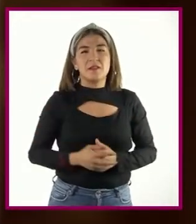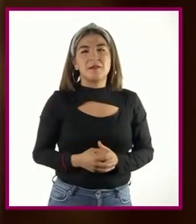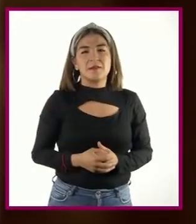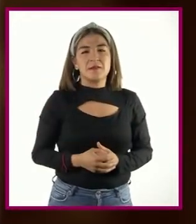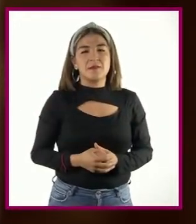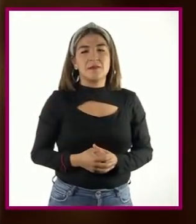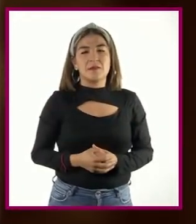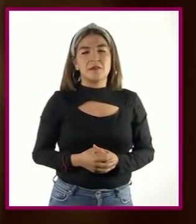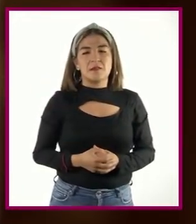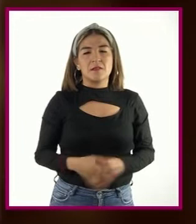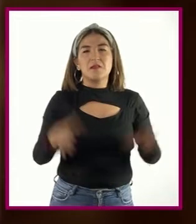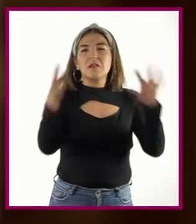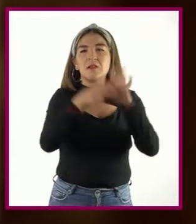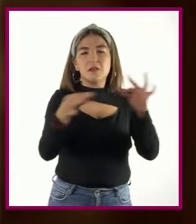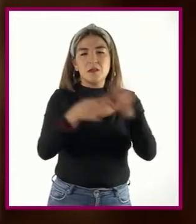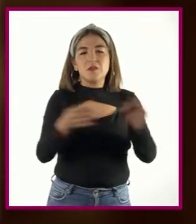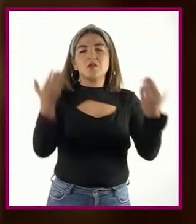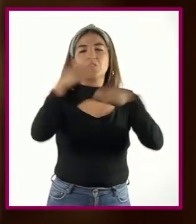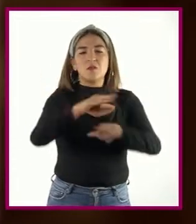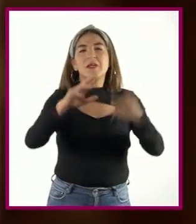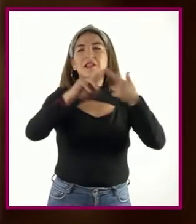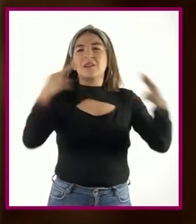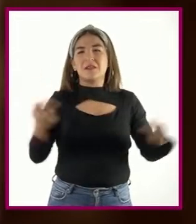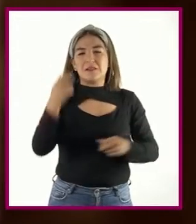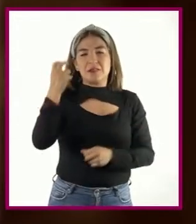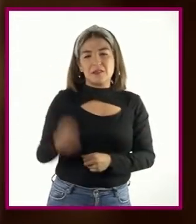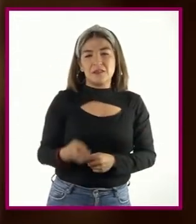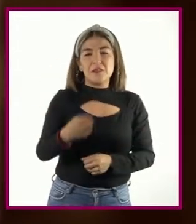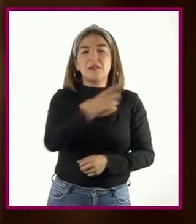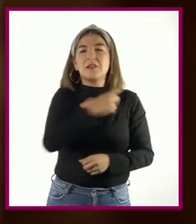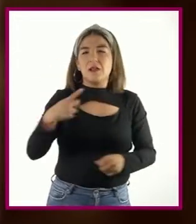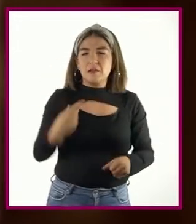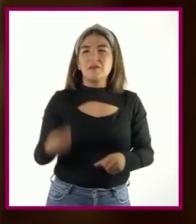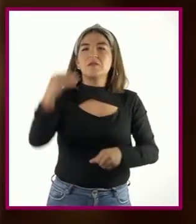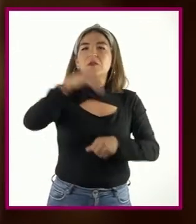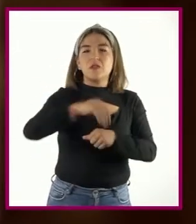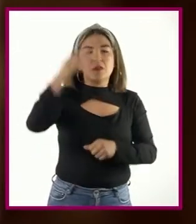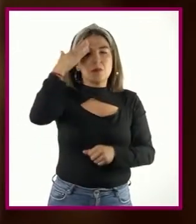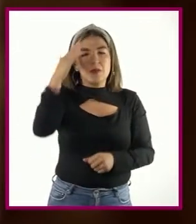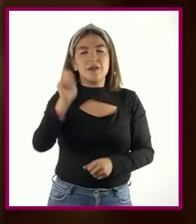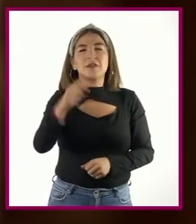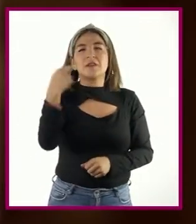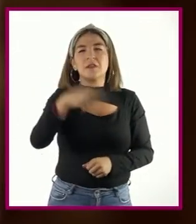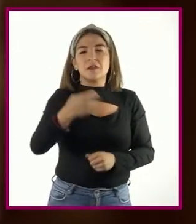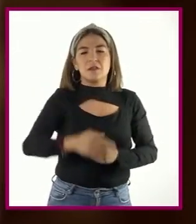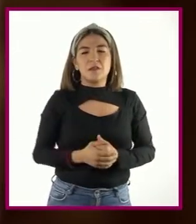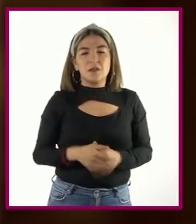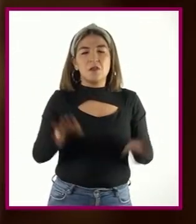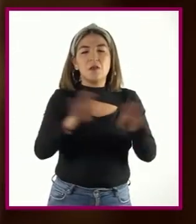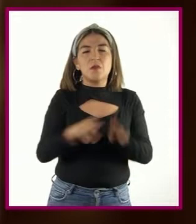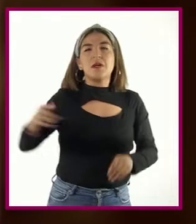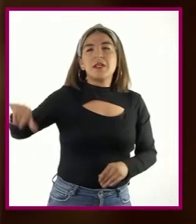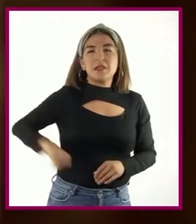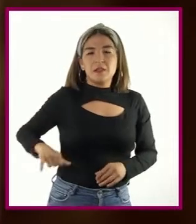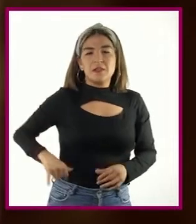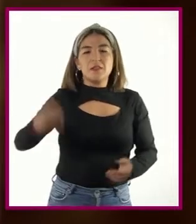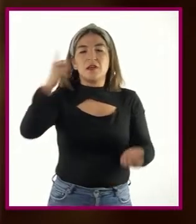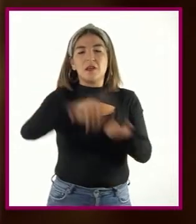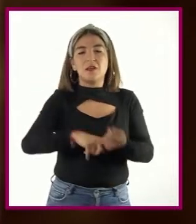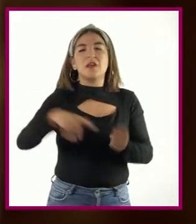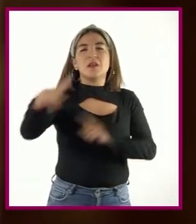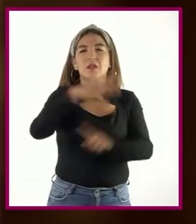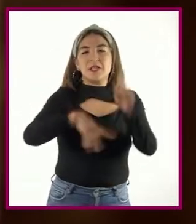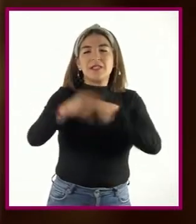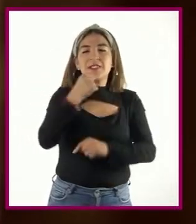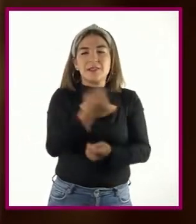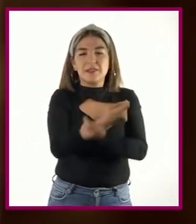de todos los asuntos relacionados con ella se debe de aplicar un principio que se llama principio del interés superior de la infancia.